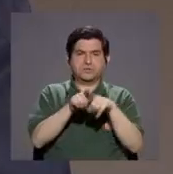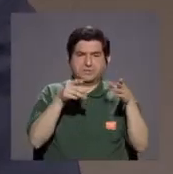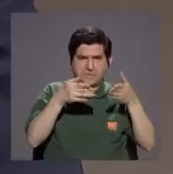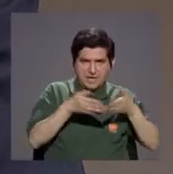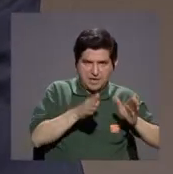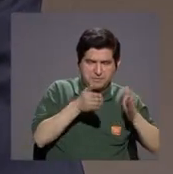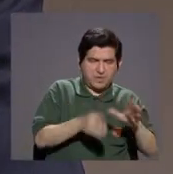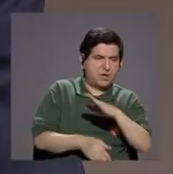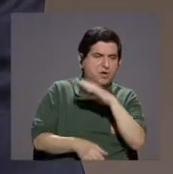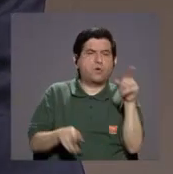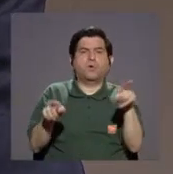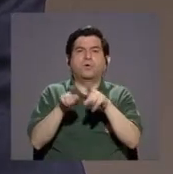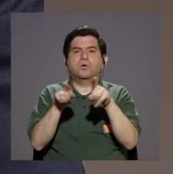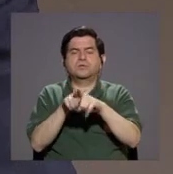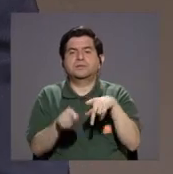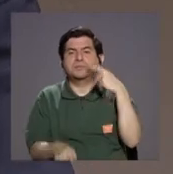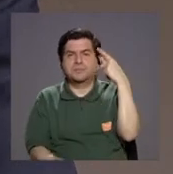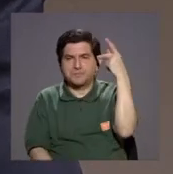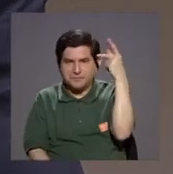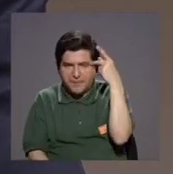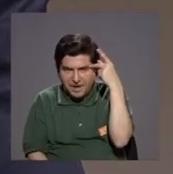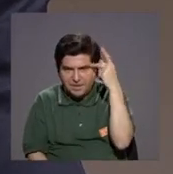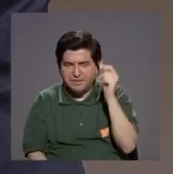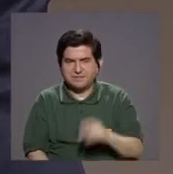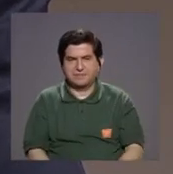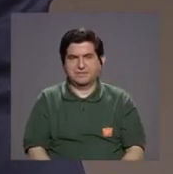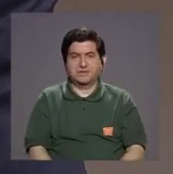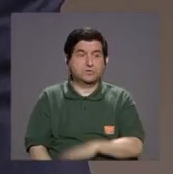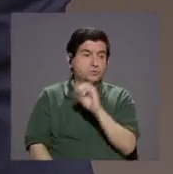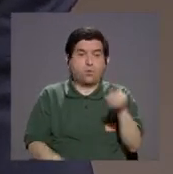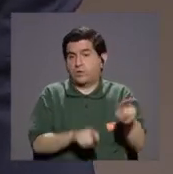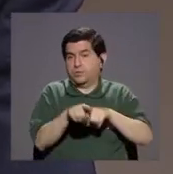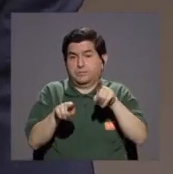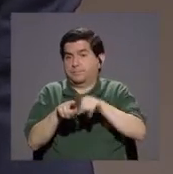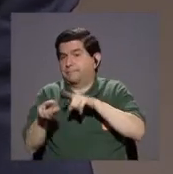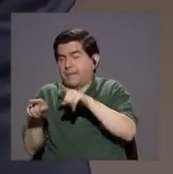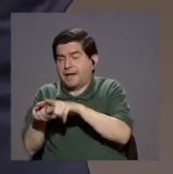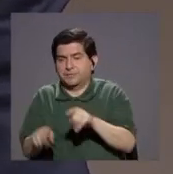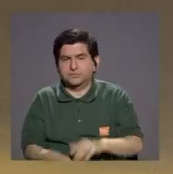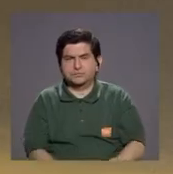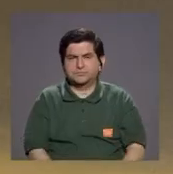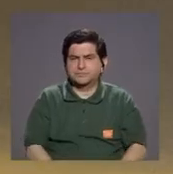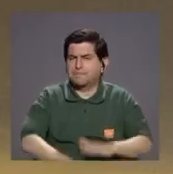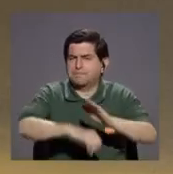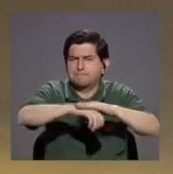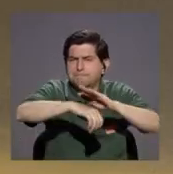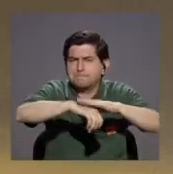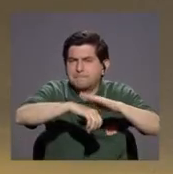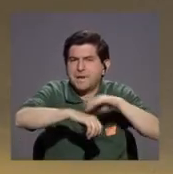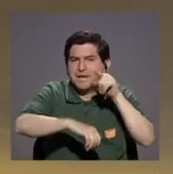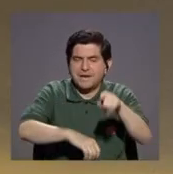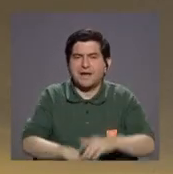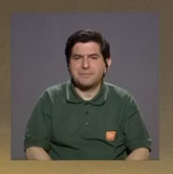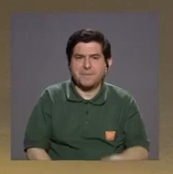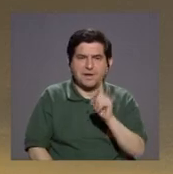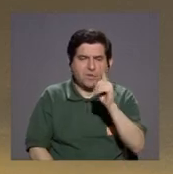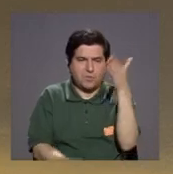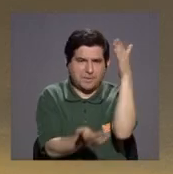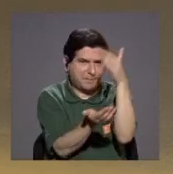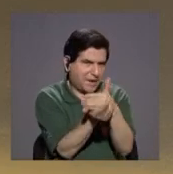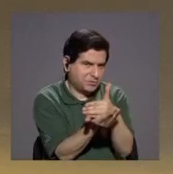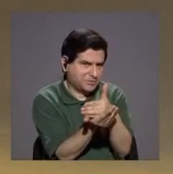y a veces inclusive el de sus papás y hasta y hasta hermanos pero hay un tema déjenme hacer ahí un comercial